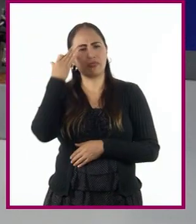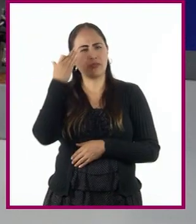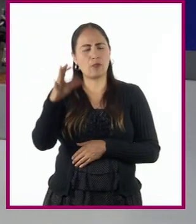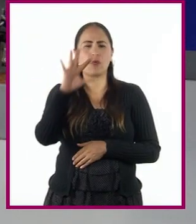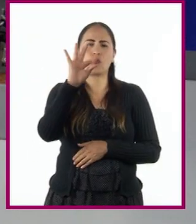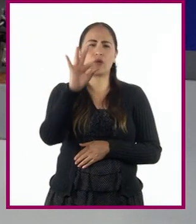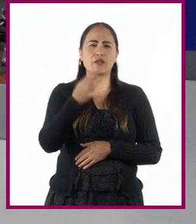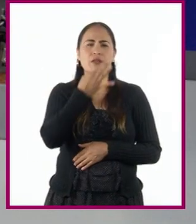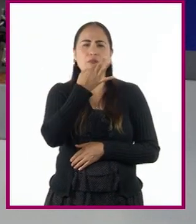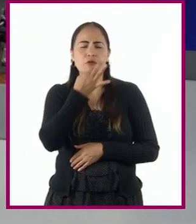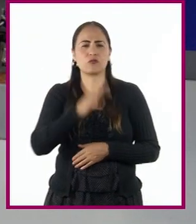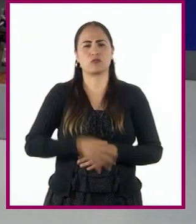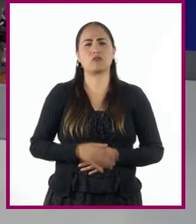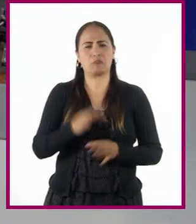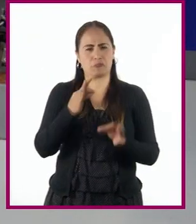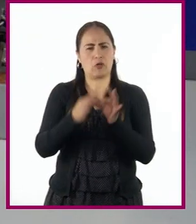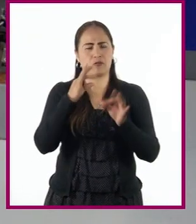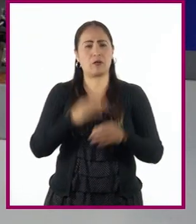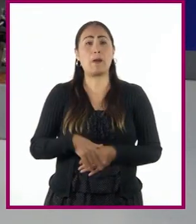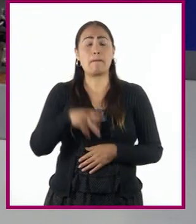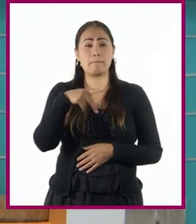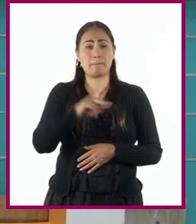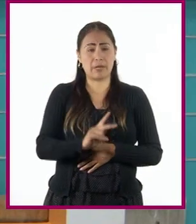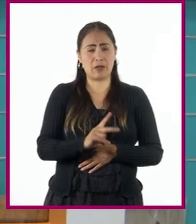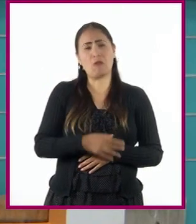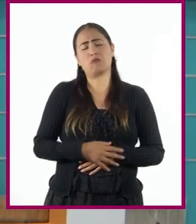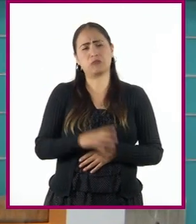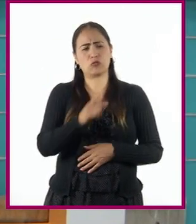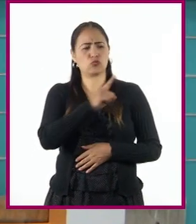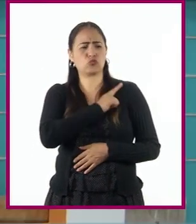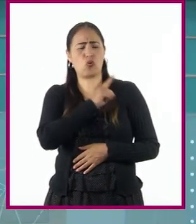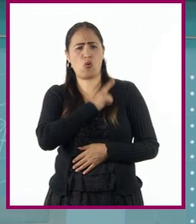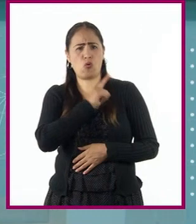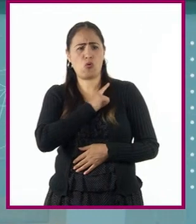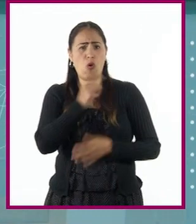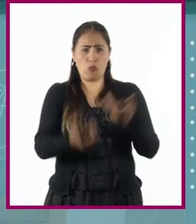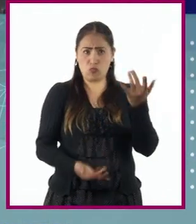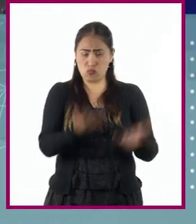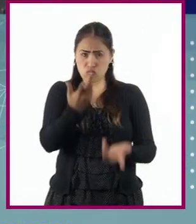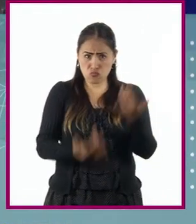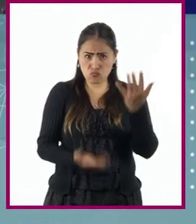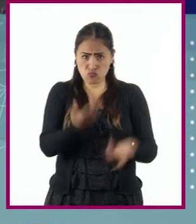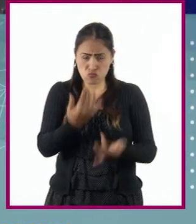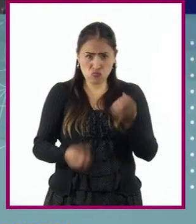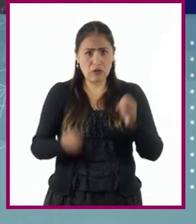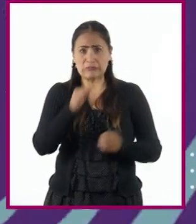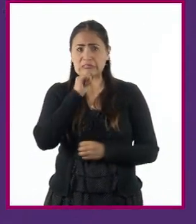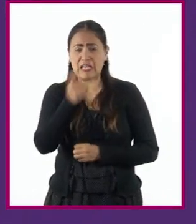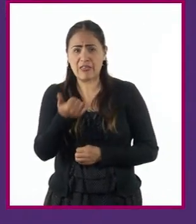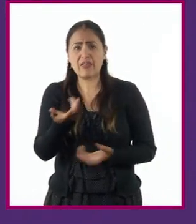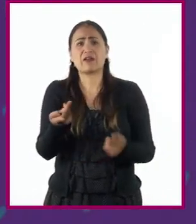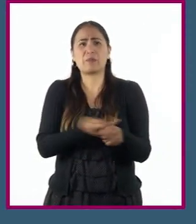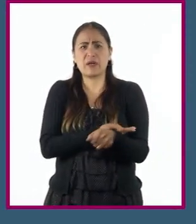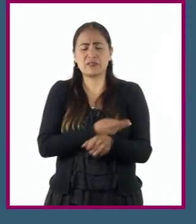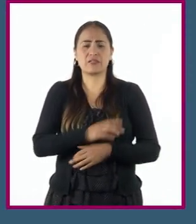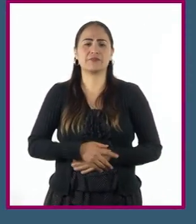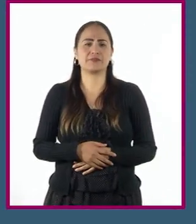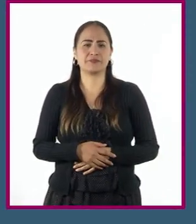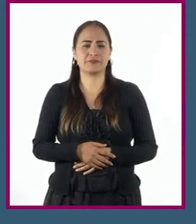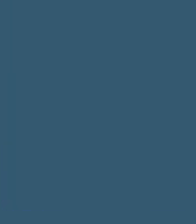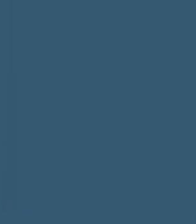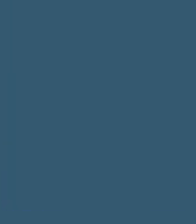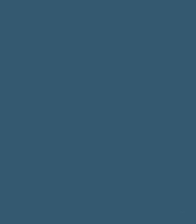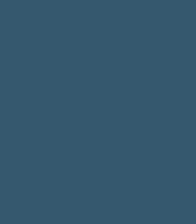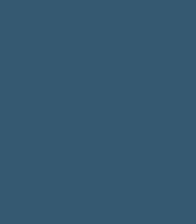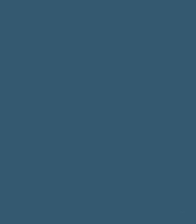40 minutos. Sin embargo, si lo dejamos a temperatura ambiente, jamás estará listo. ¿A qué se debe esto? La reacción de Maillard